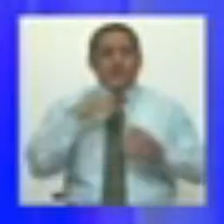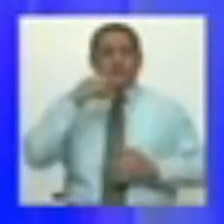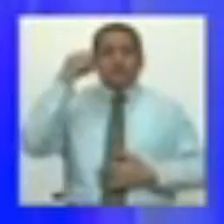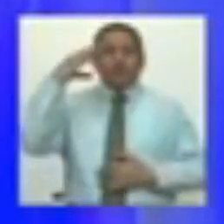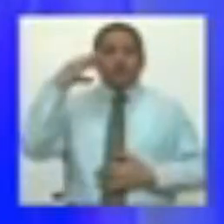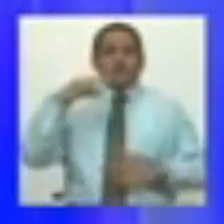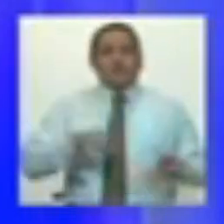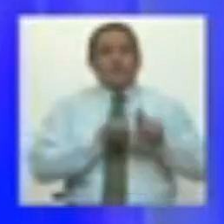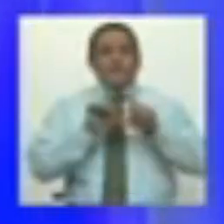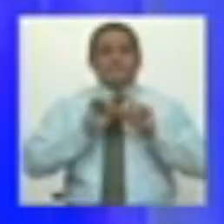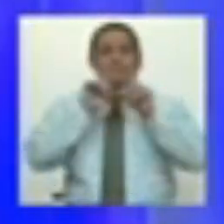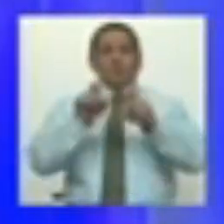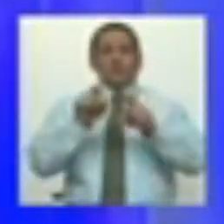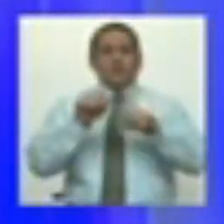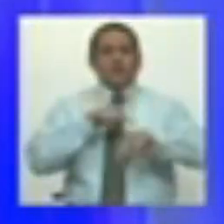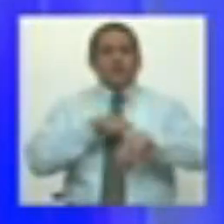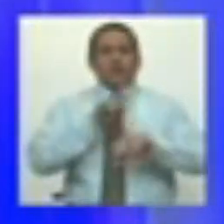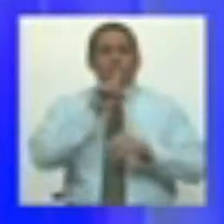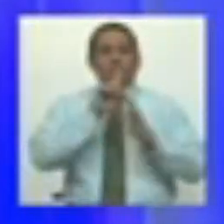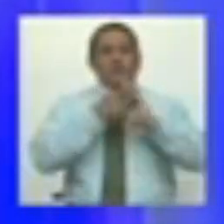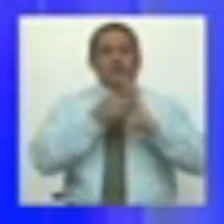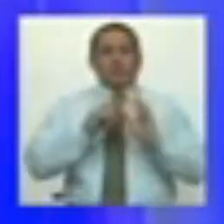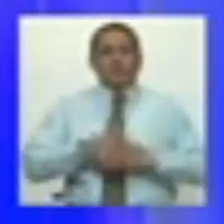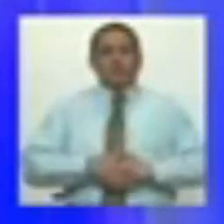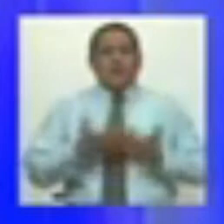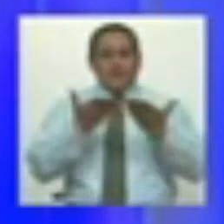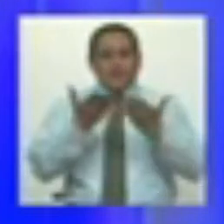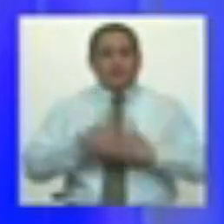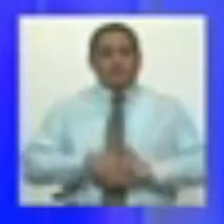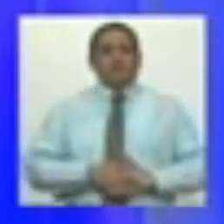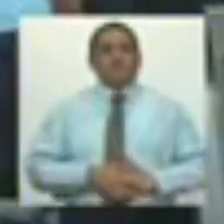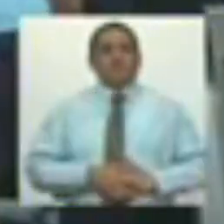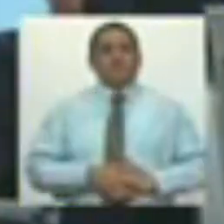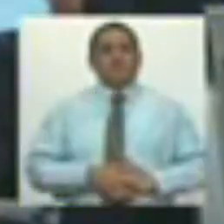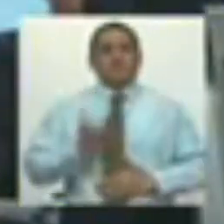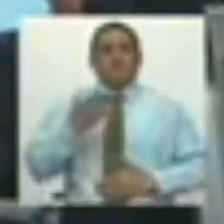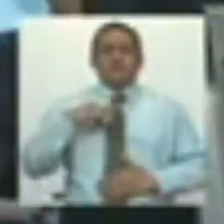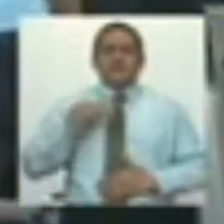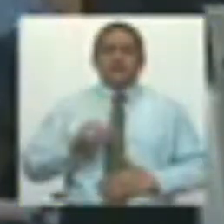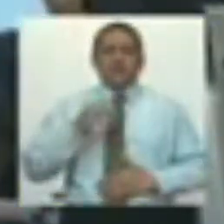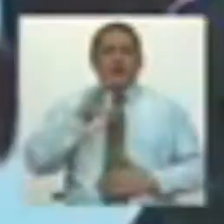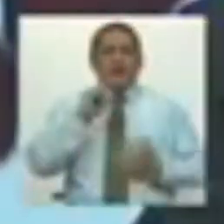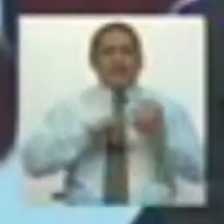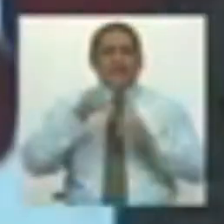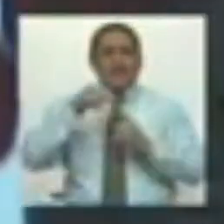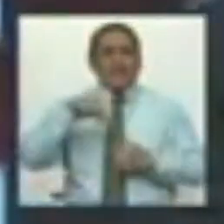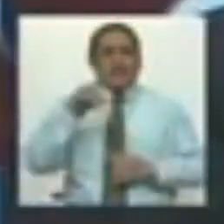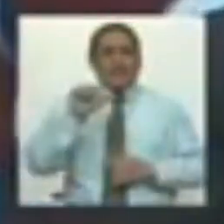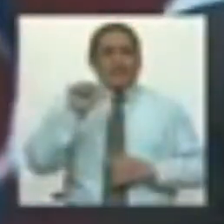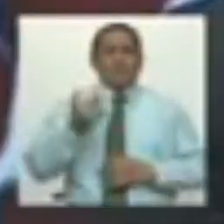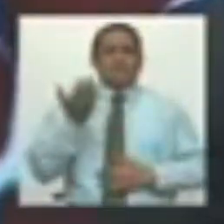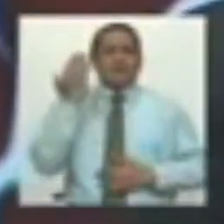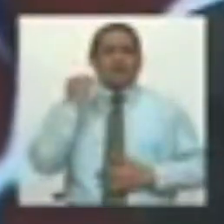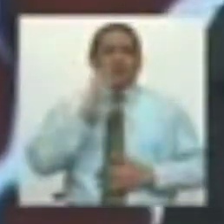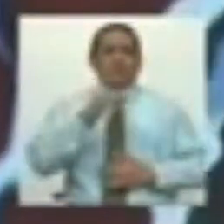nacional durante un minuto además de por favor señor castañeda durante su anterior